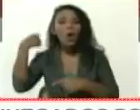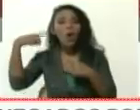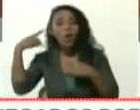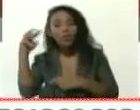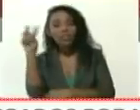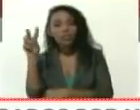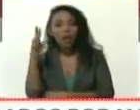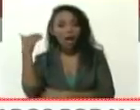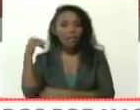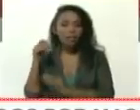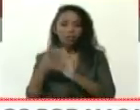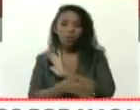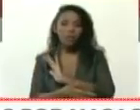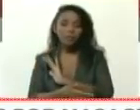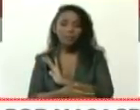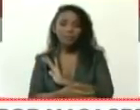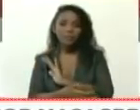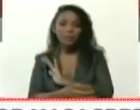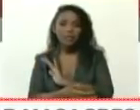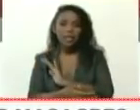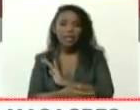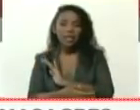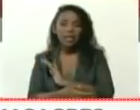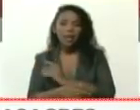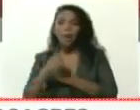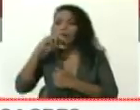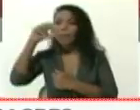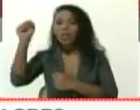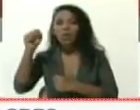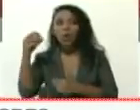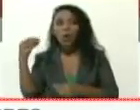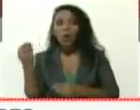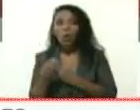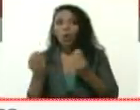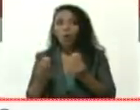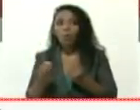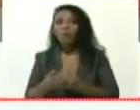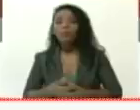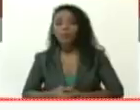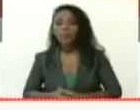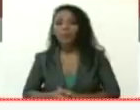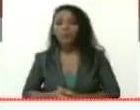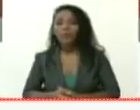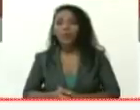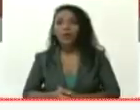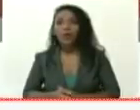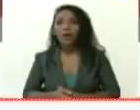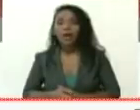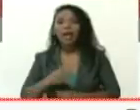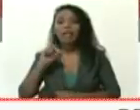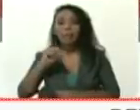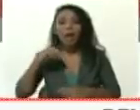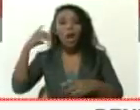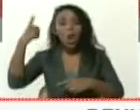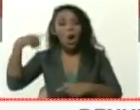venezolano. Y a Nicolás Maduro lo llaman dictador, tirano y le dicen loco también,